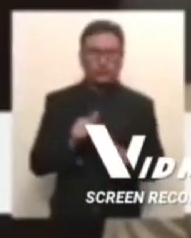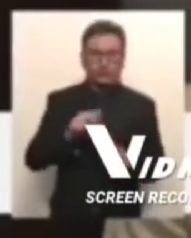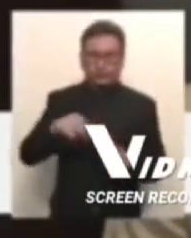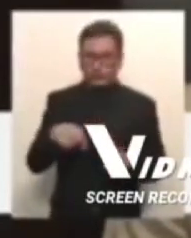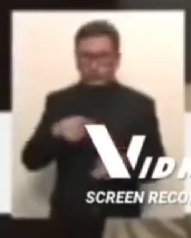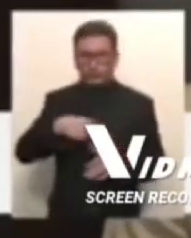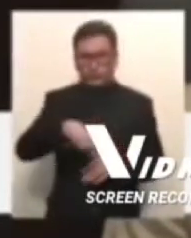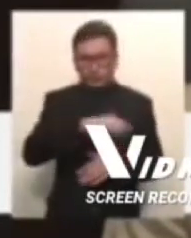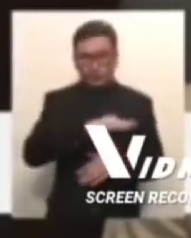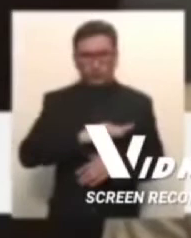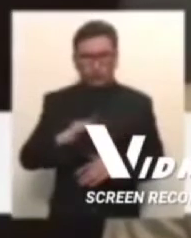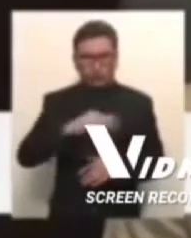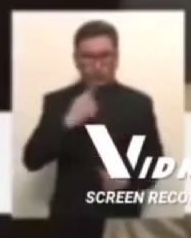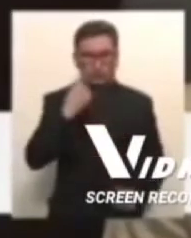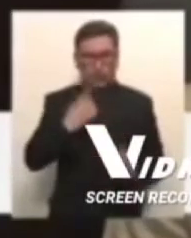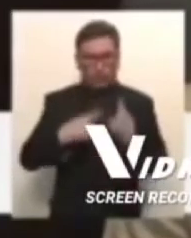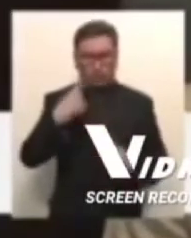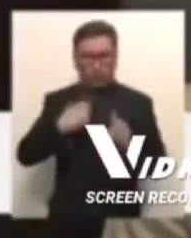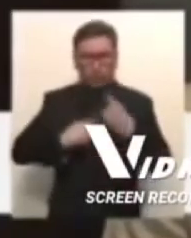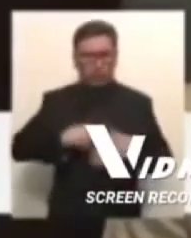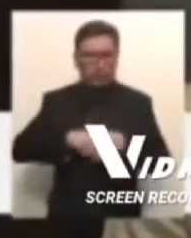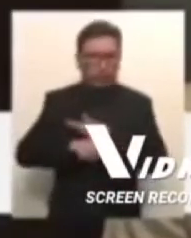hacer calumnias,